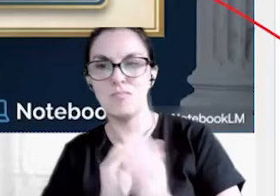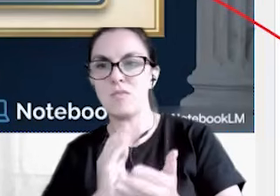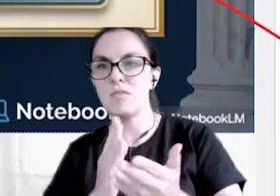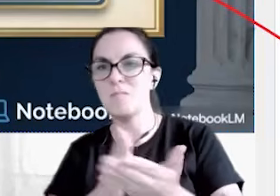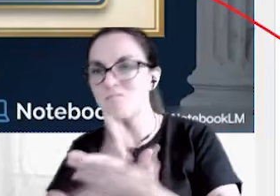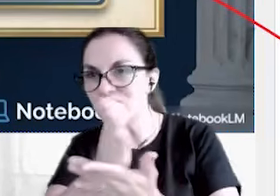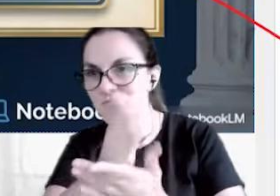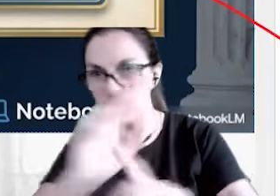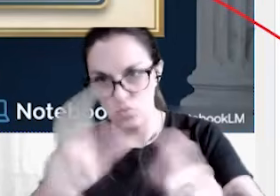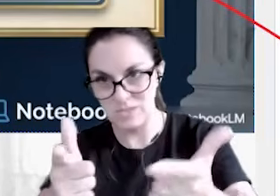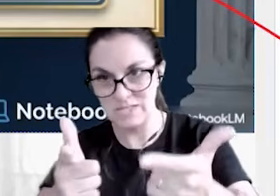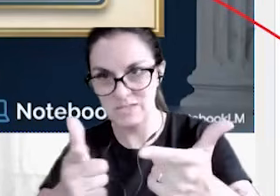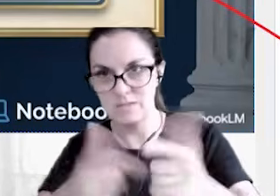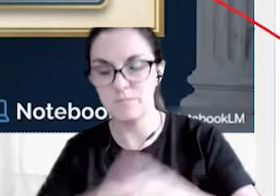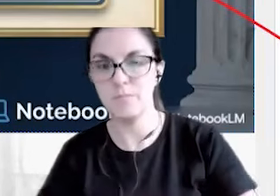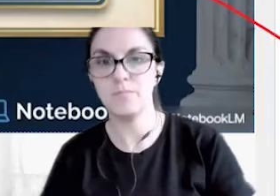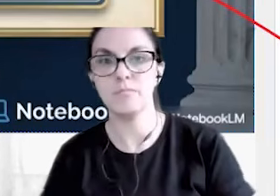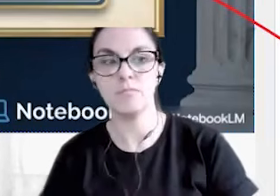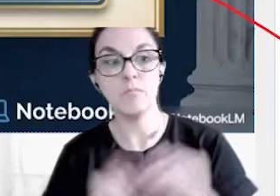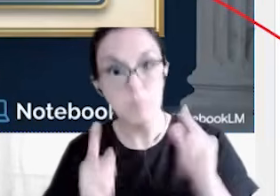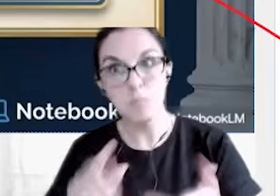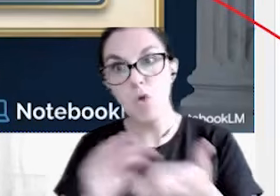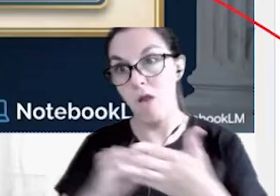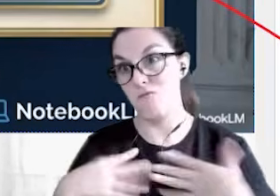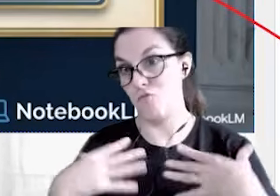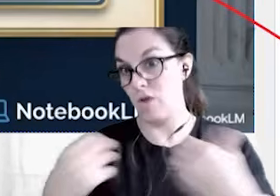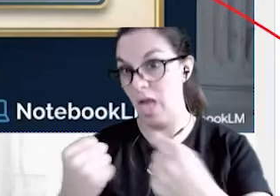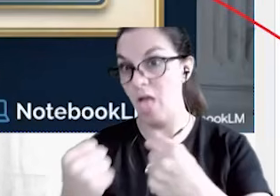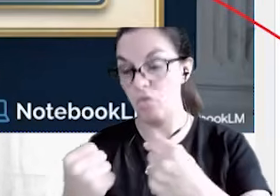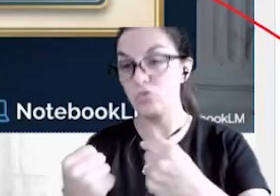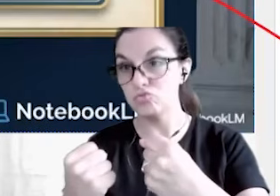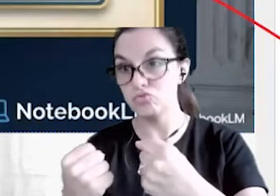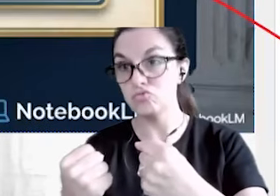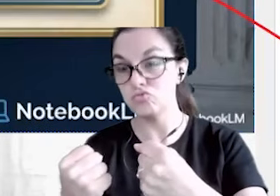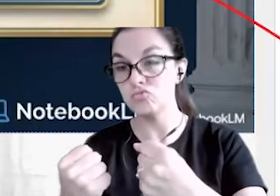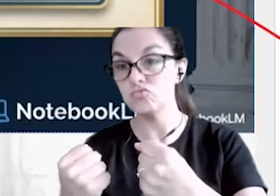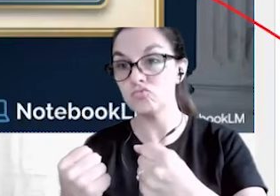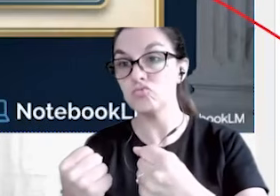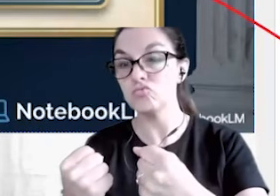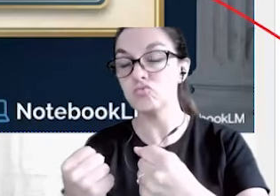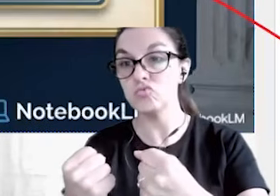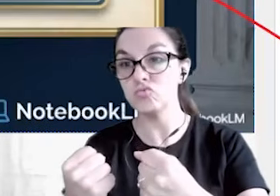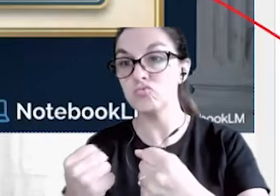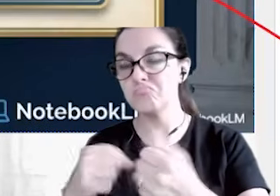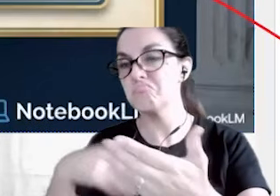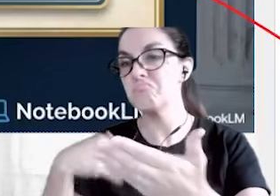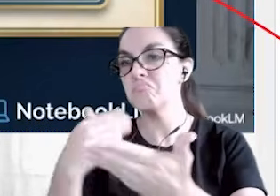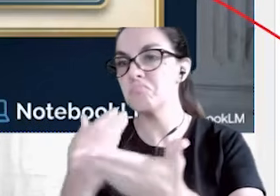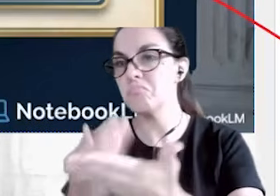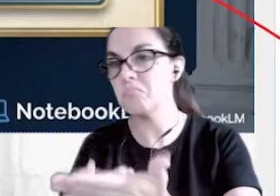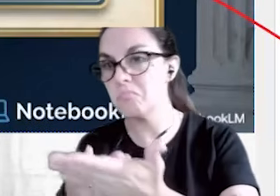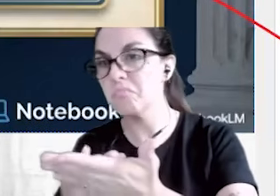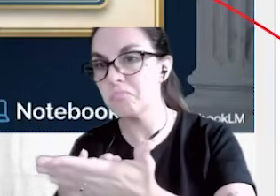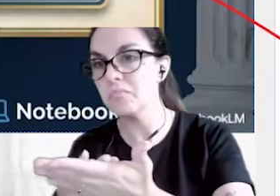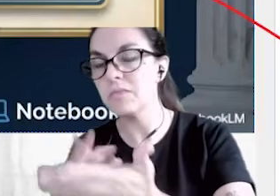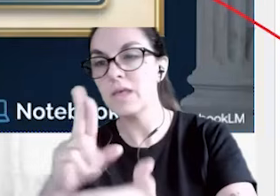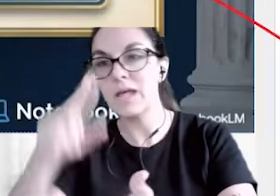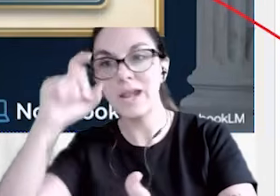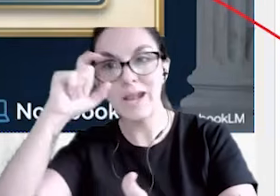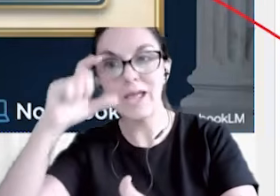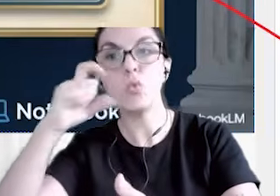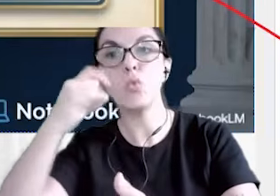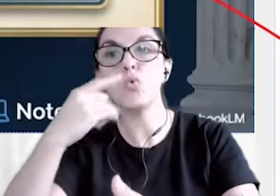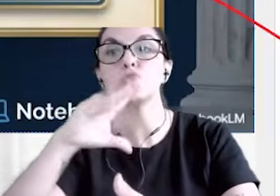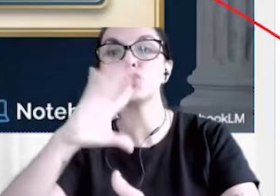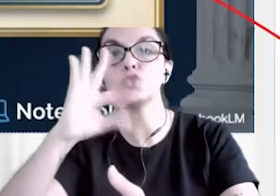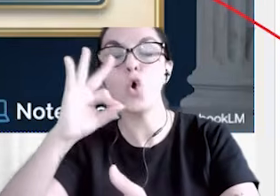ello, la defensa de Vidal y de la otra persona presentaron un recurso extraordinario frente a la Corte Suprema